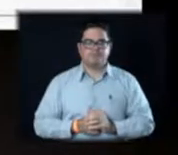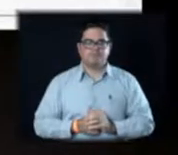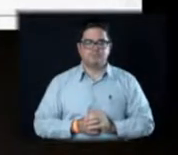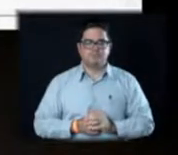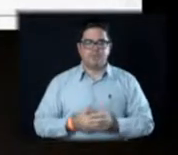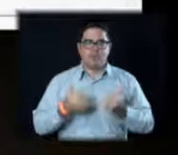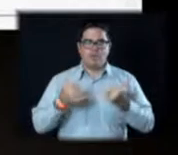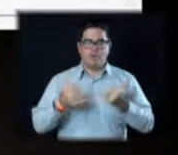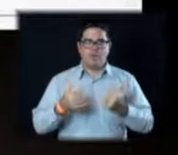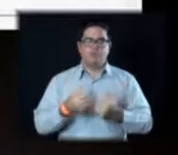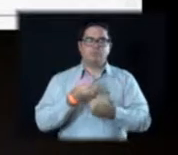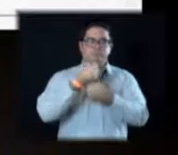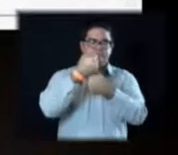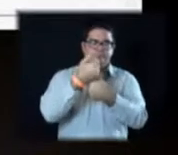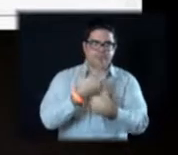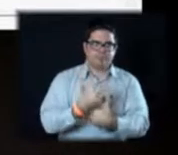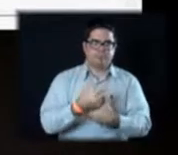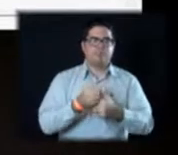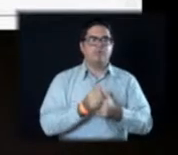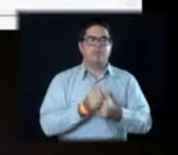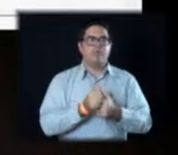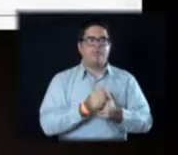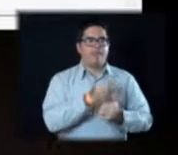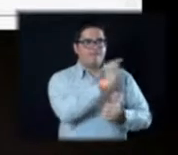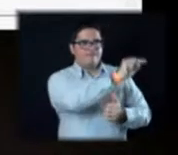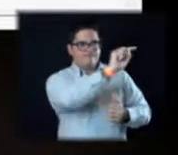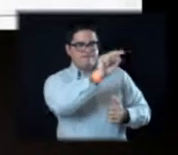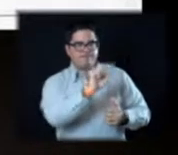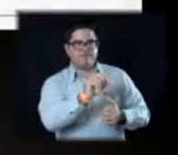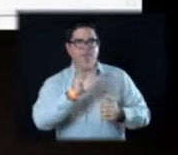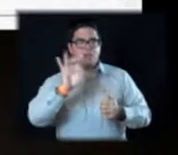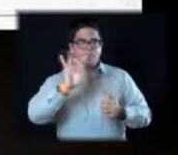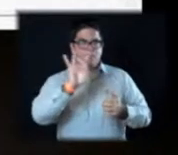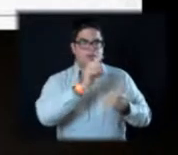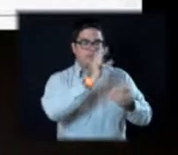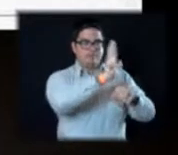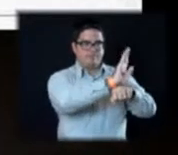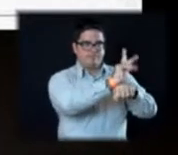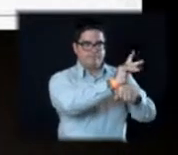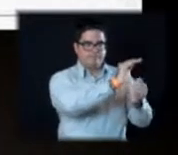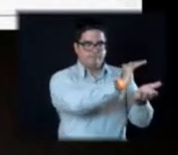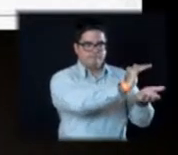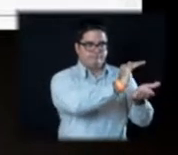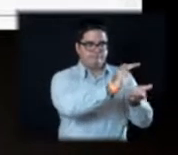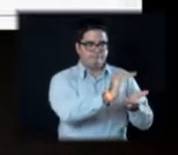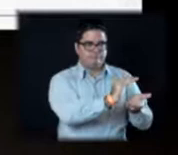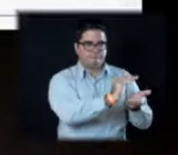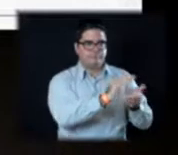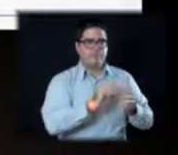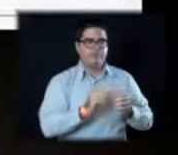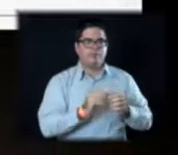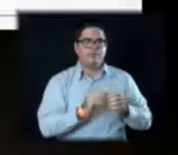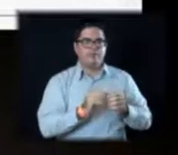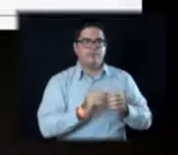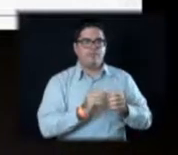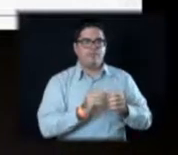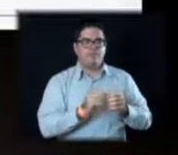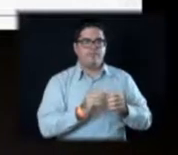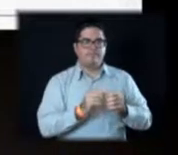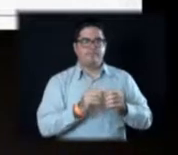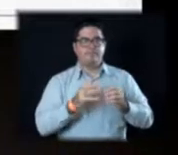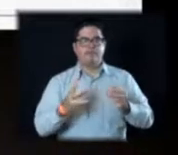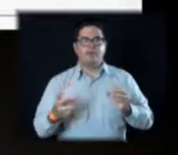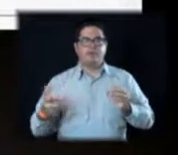Este trabajo ha sido la preparación de un inventario de más de 800 cuentas bancarias en todas las